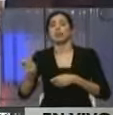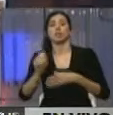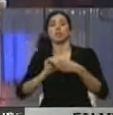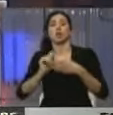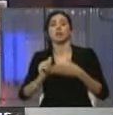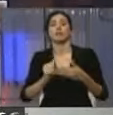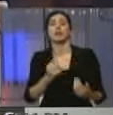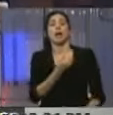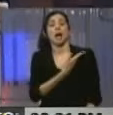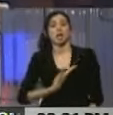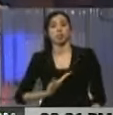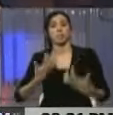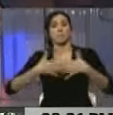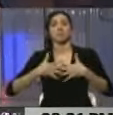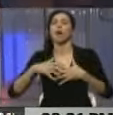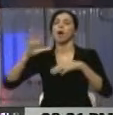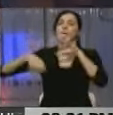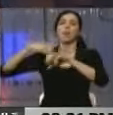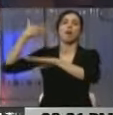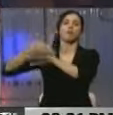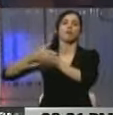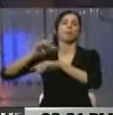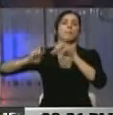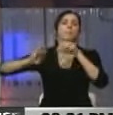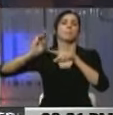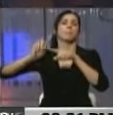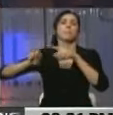para que trajera todos esos productos del exterior.